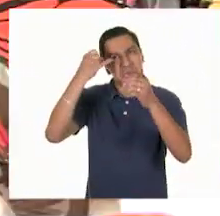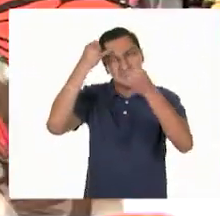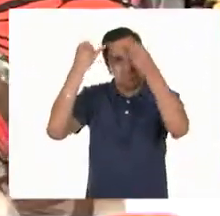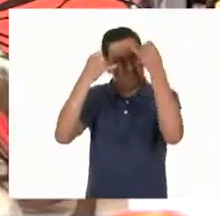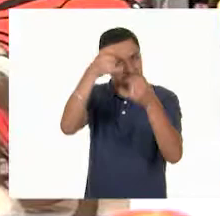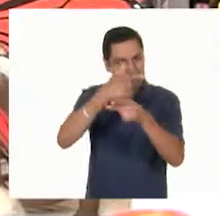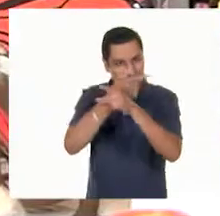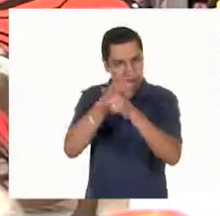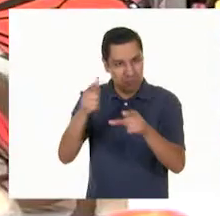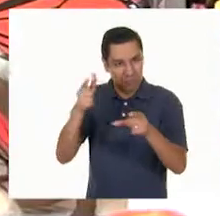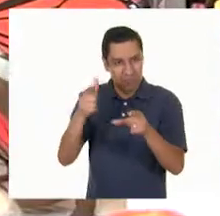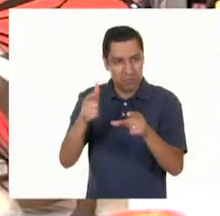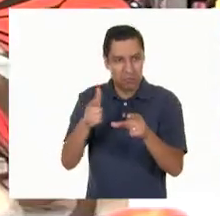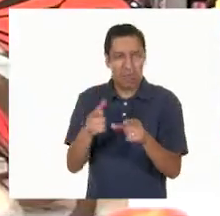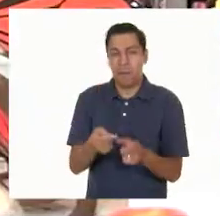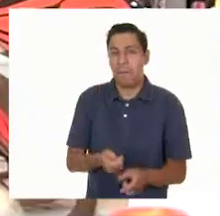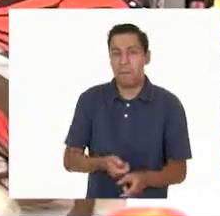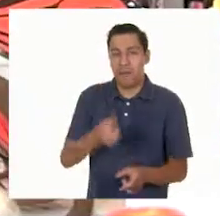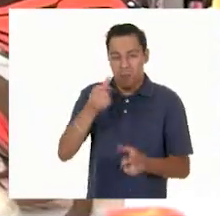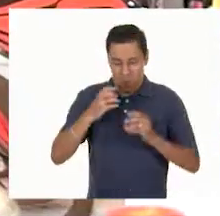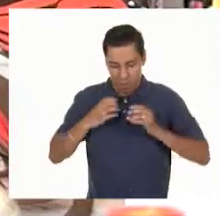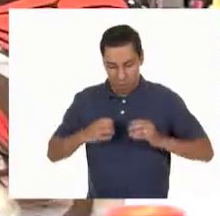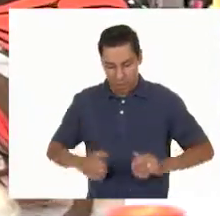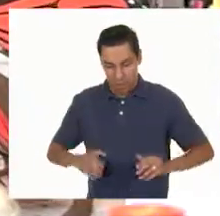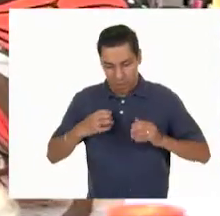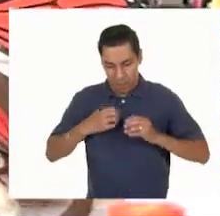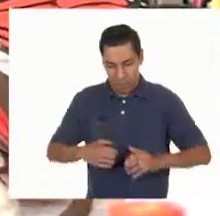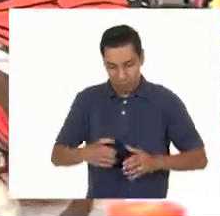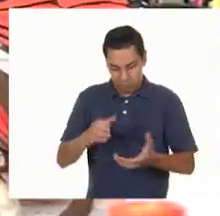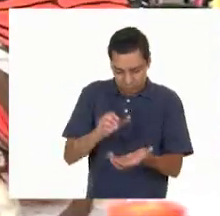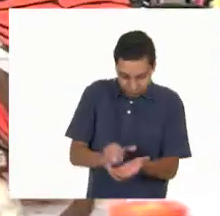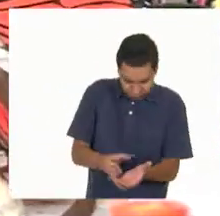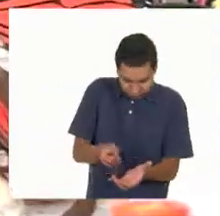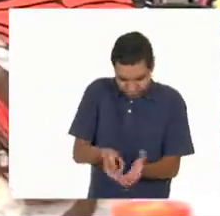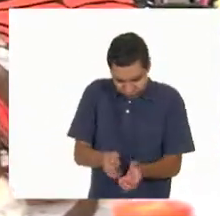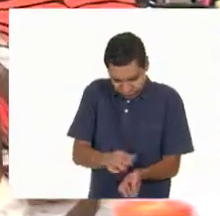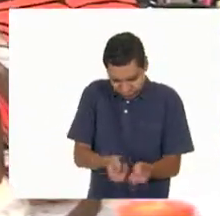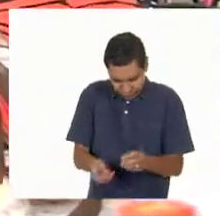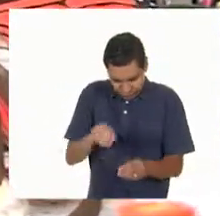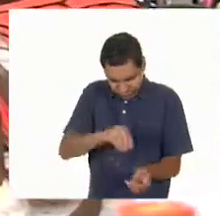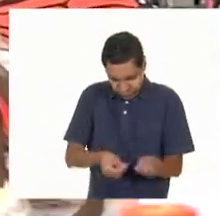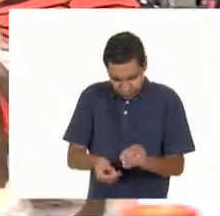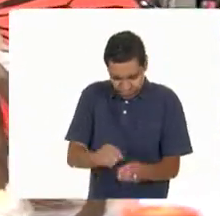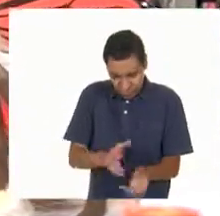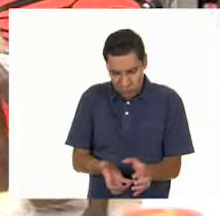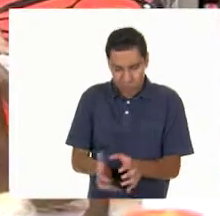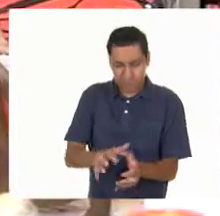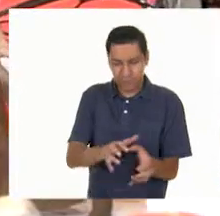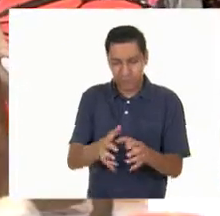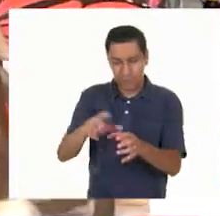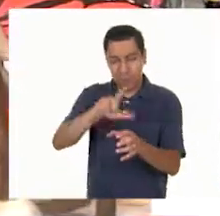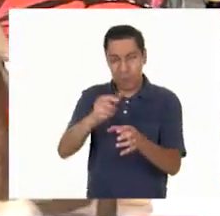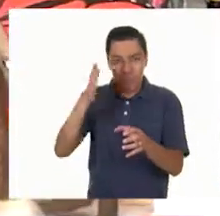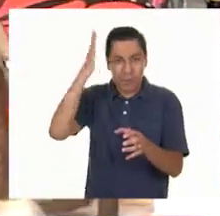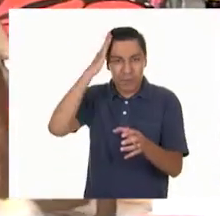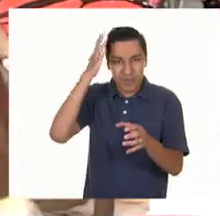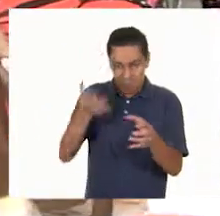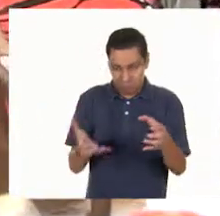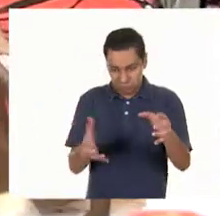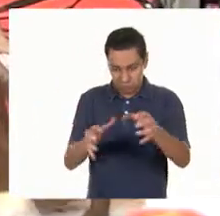lo primero que se hace es el cuerpo ya después especial piensa uno que cabeza eleva pone